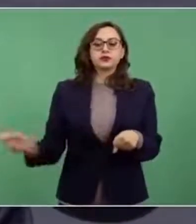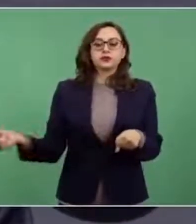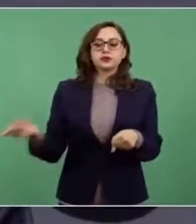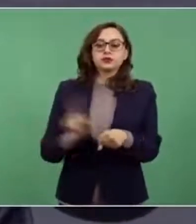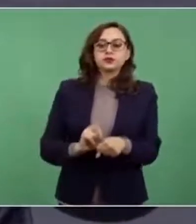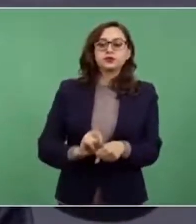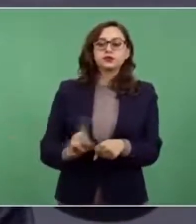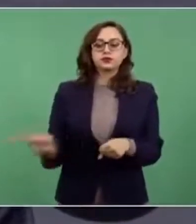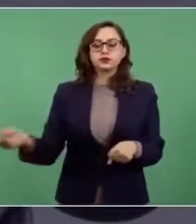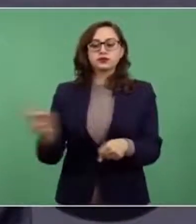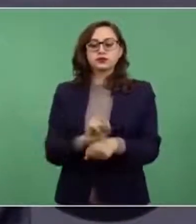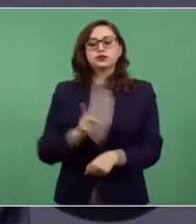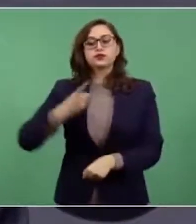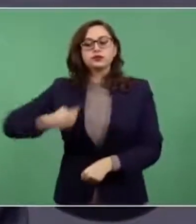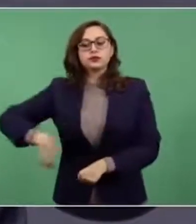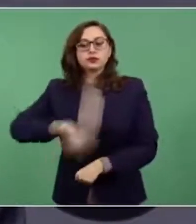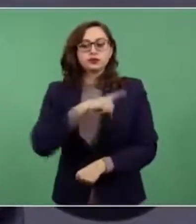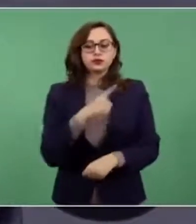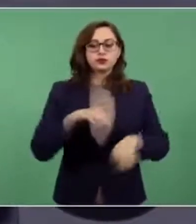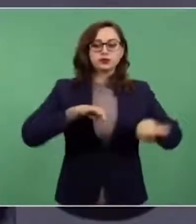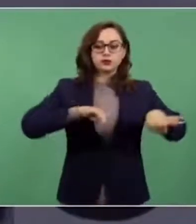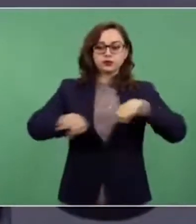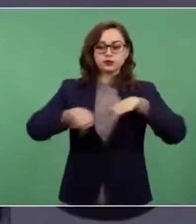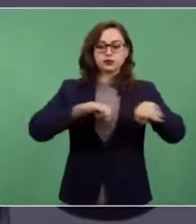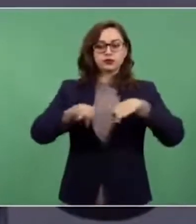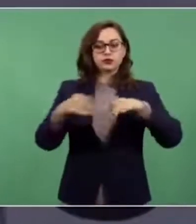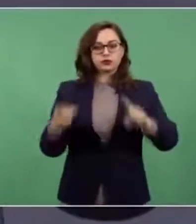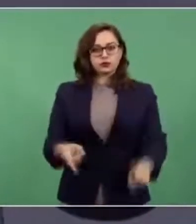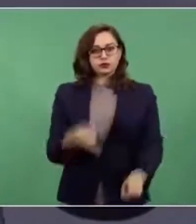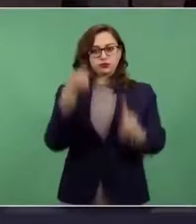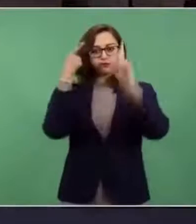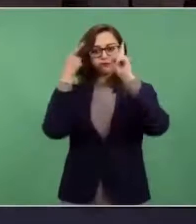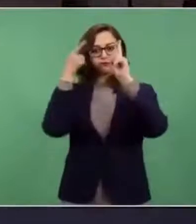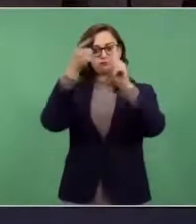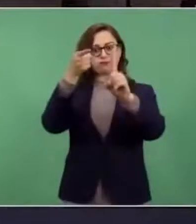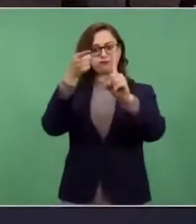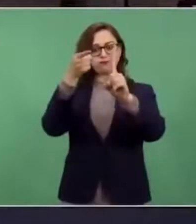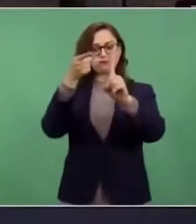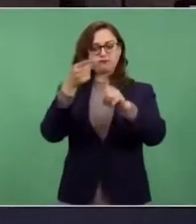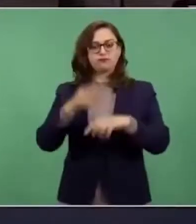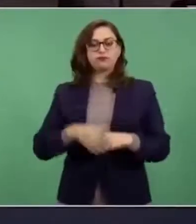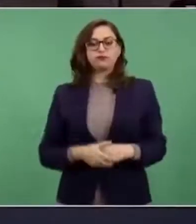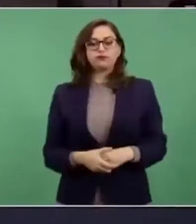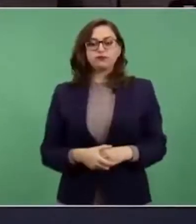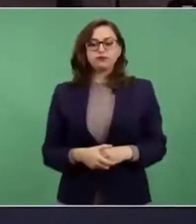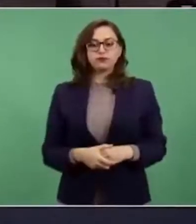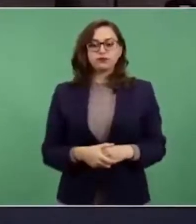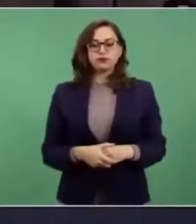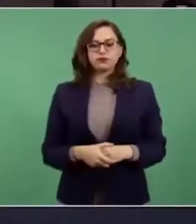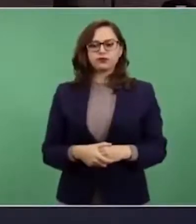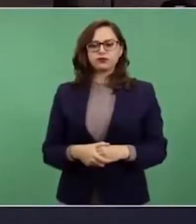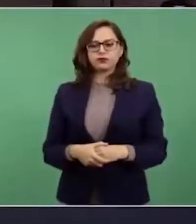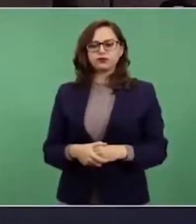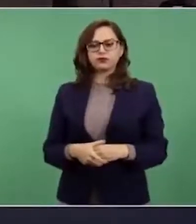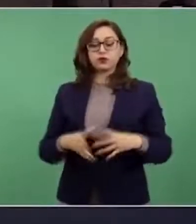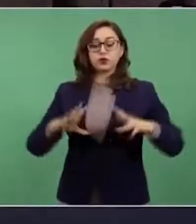trabajamos con ese propósito de manera